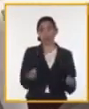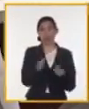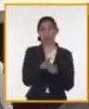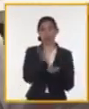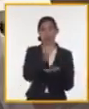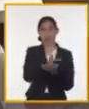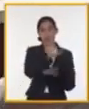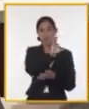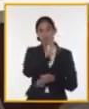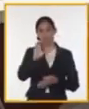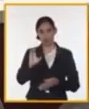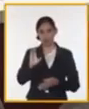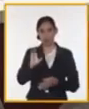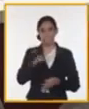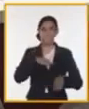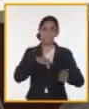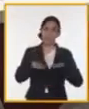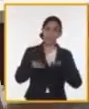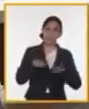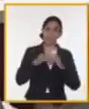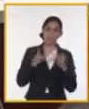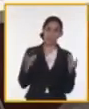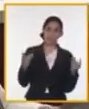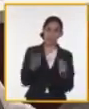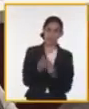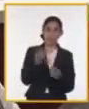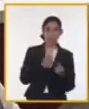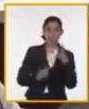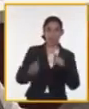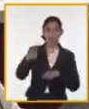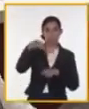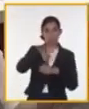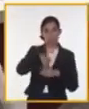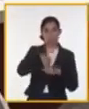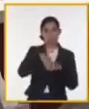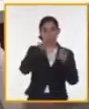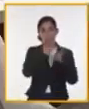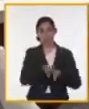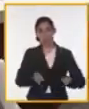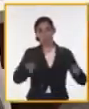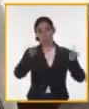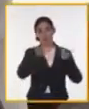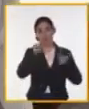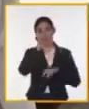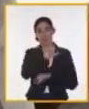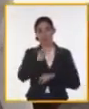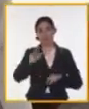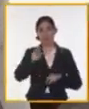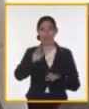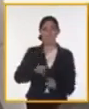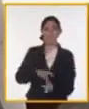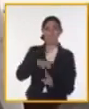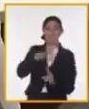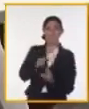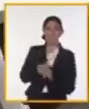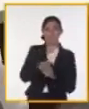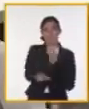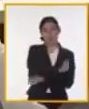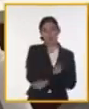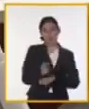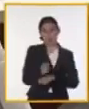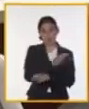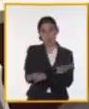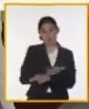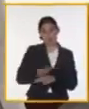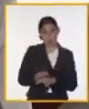educativas preparar desde los departamentos de marxismo del MES y las universidades hacia los profesores de historia que están